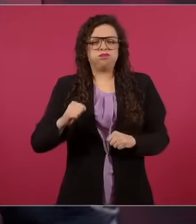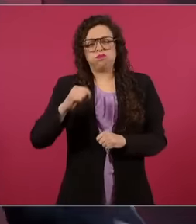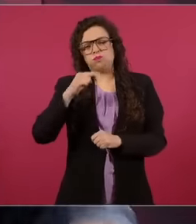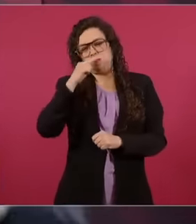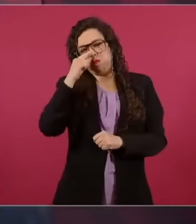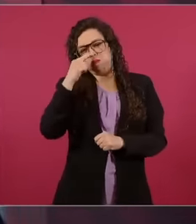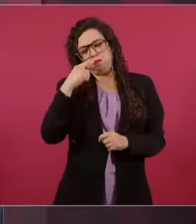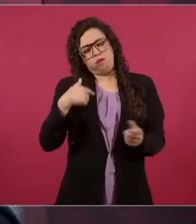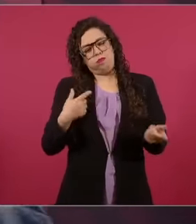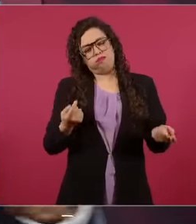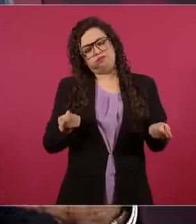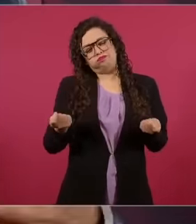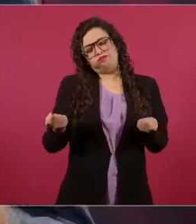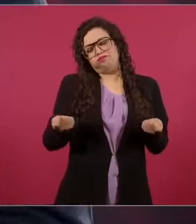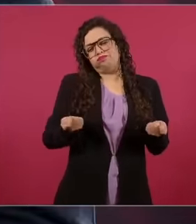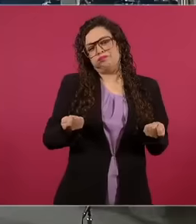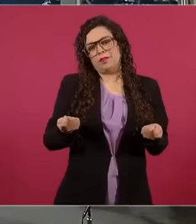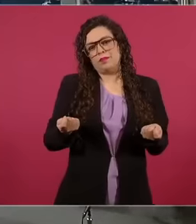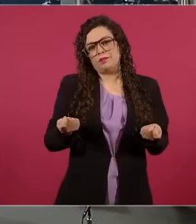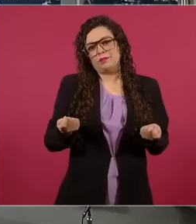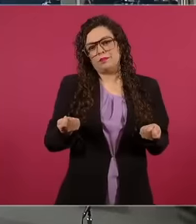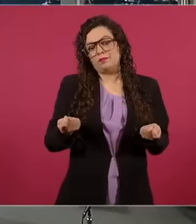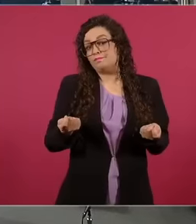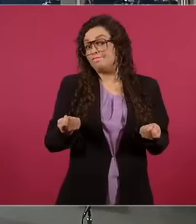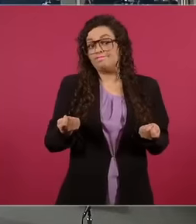Y no hay igualdad.